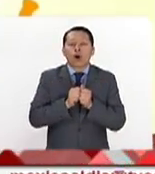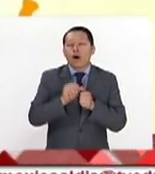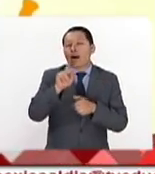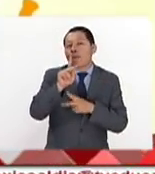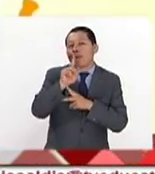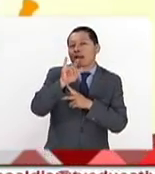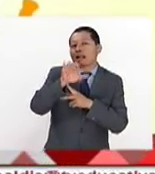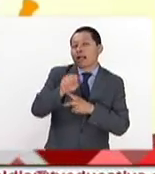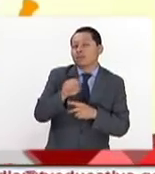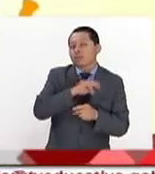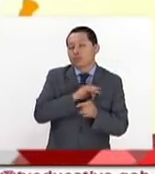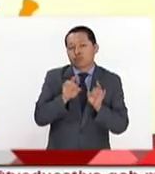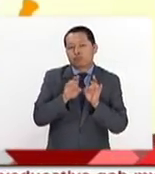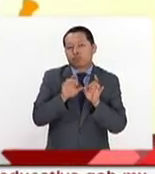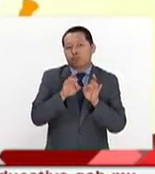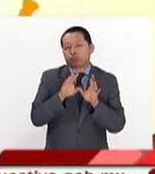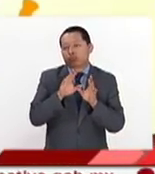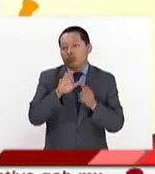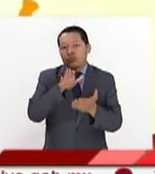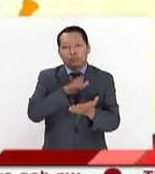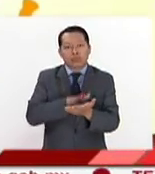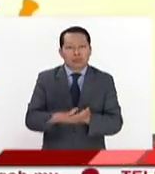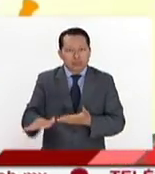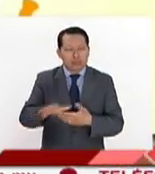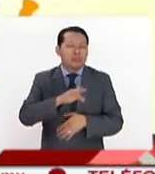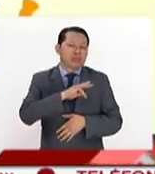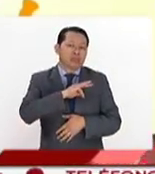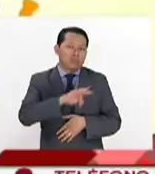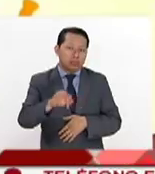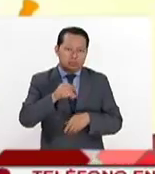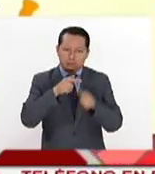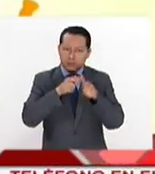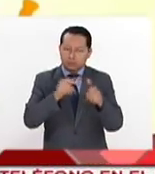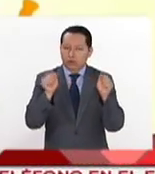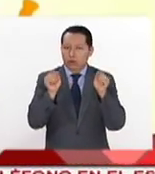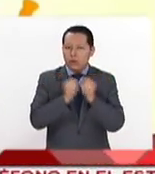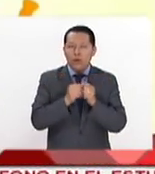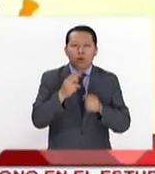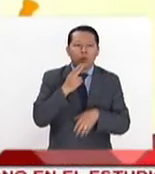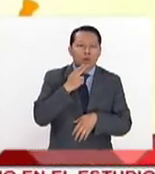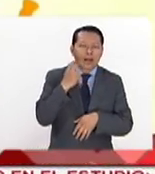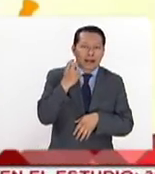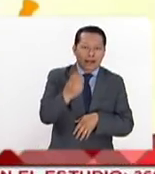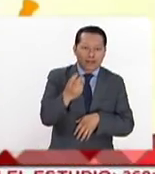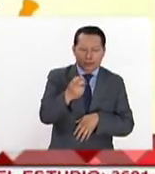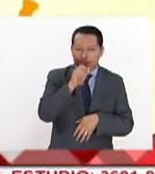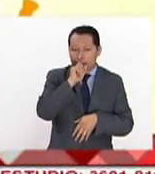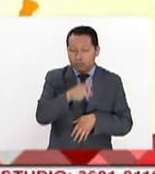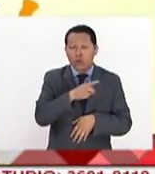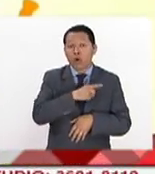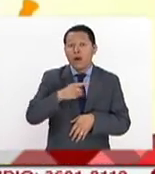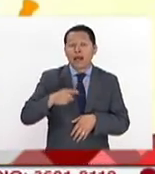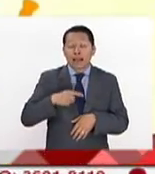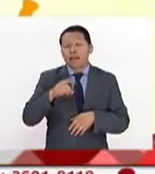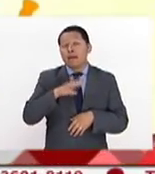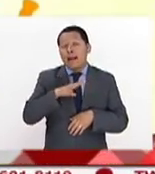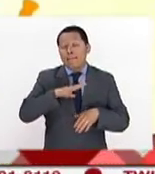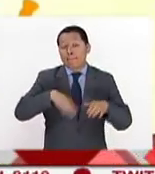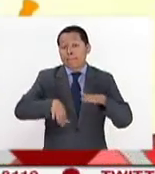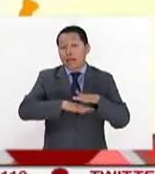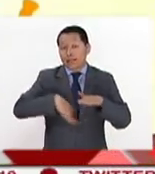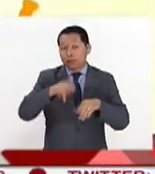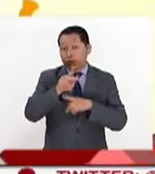repuesto por si se llegaran a terminar, poder continuar con la utilización de estos elementos. Tener un kit básico